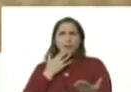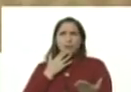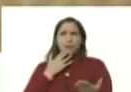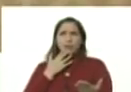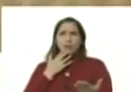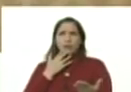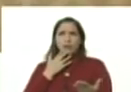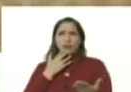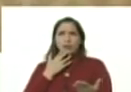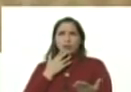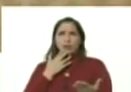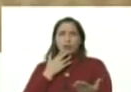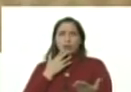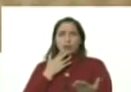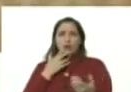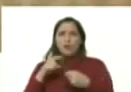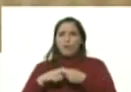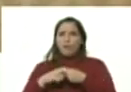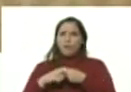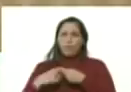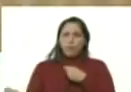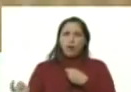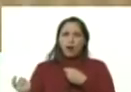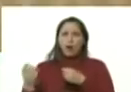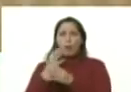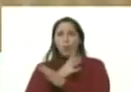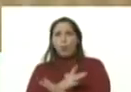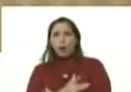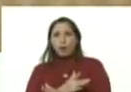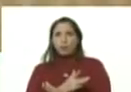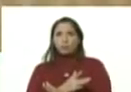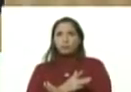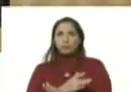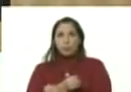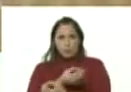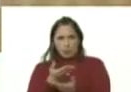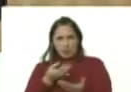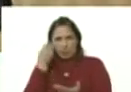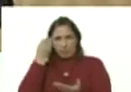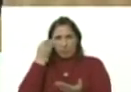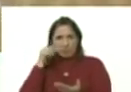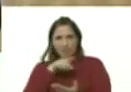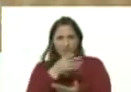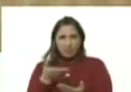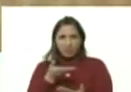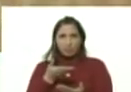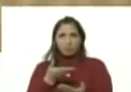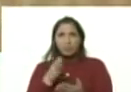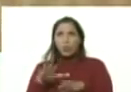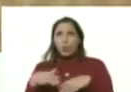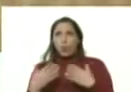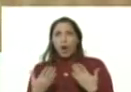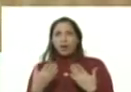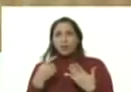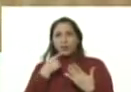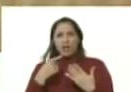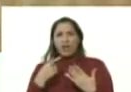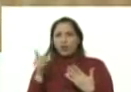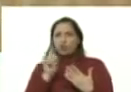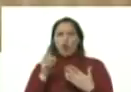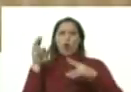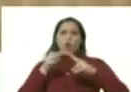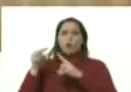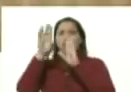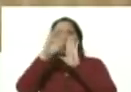cometieron un fuera de juego, una posición adelantada, un outside, cuando se pusieron a desconocer la Constitución